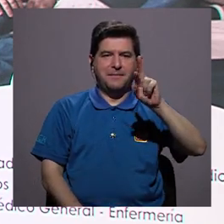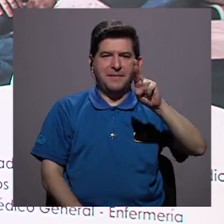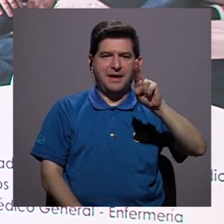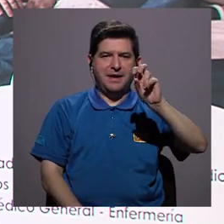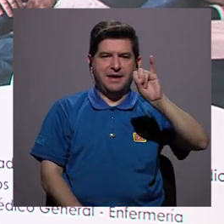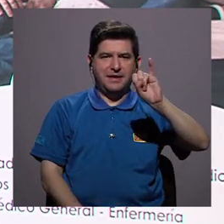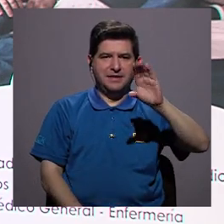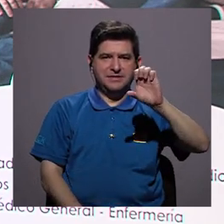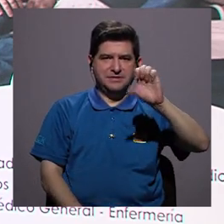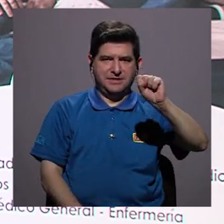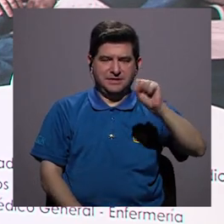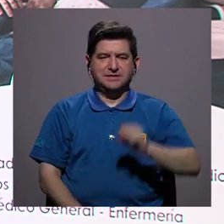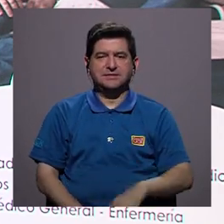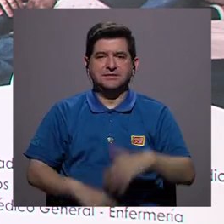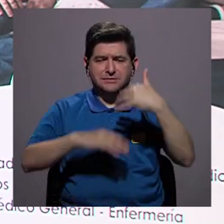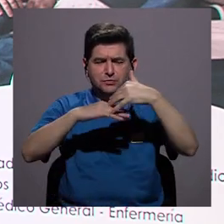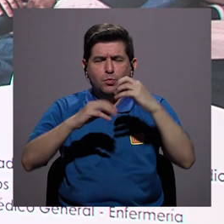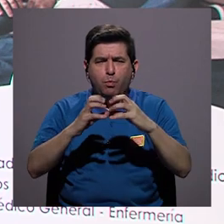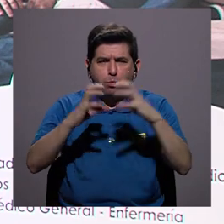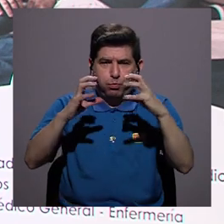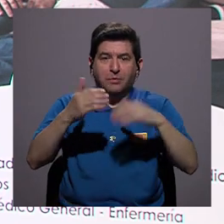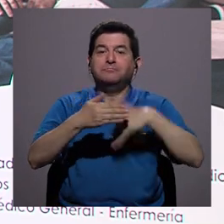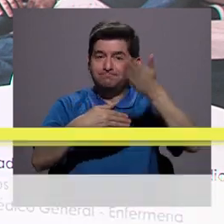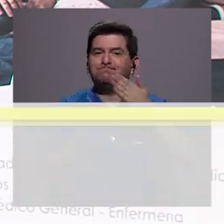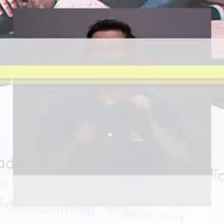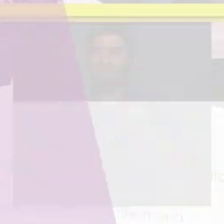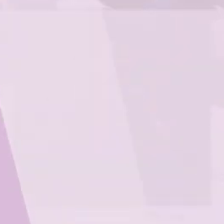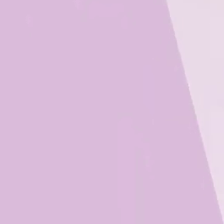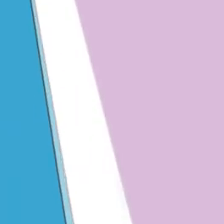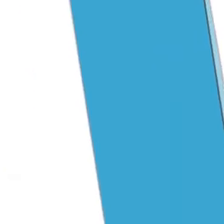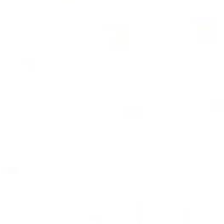las varices. En un momento, iniciamos.